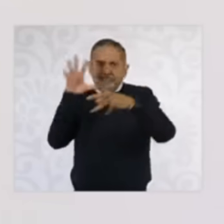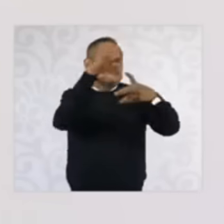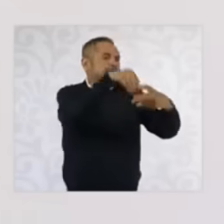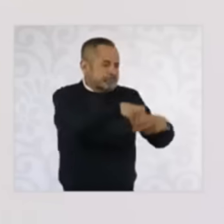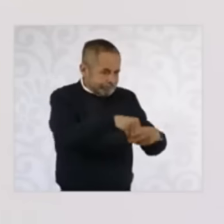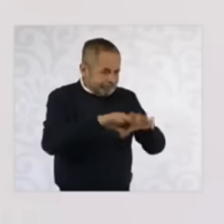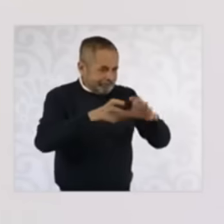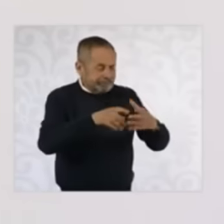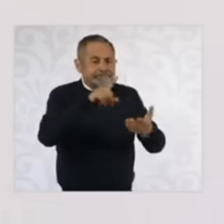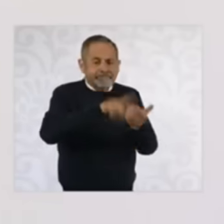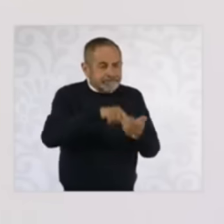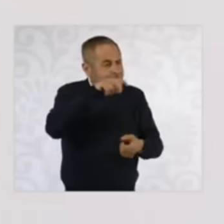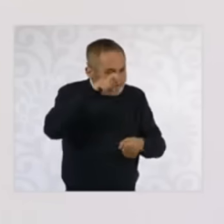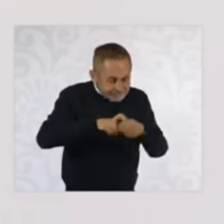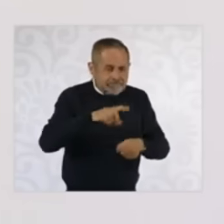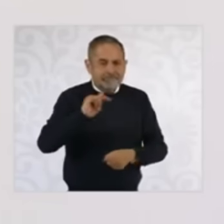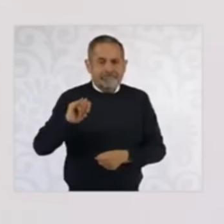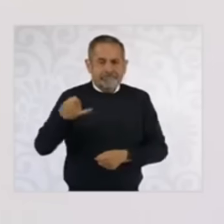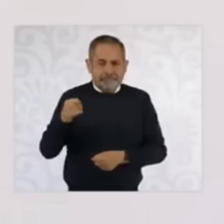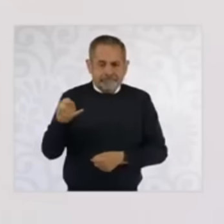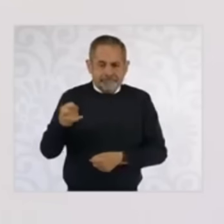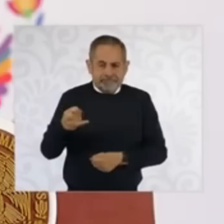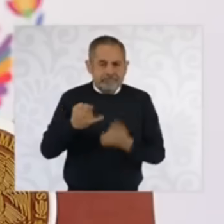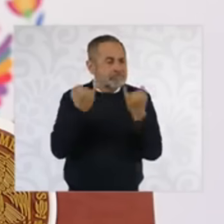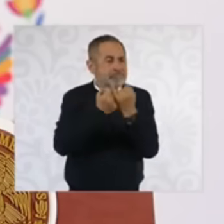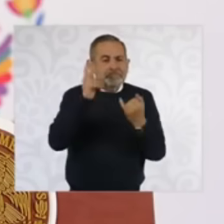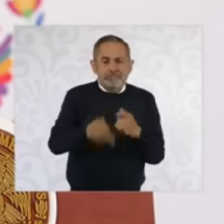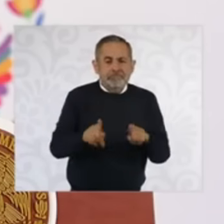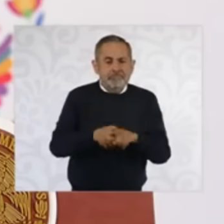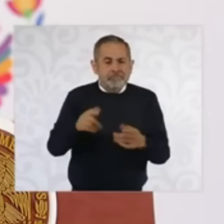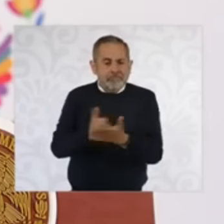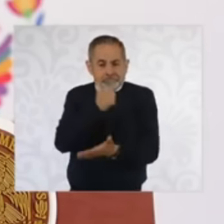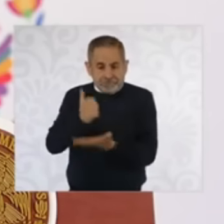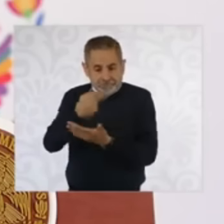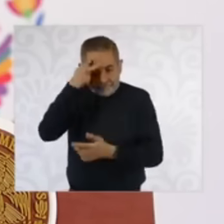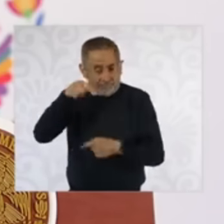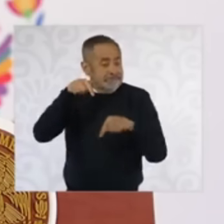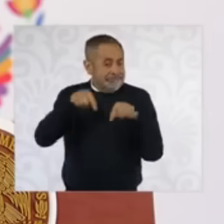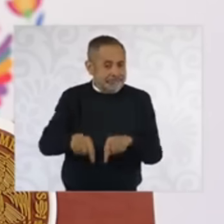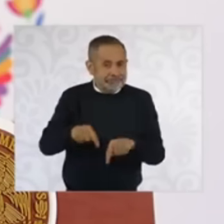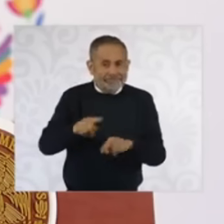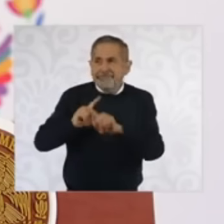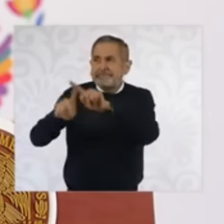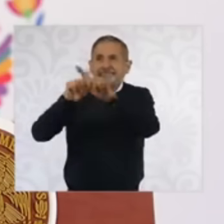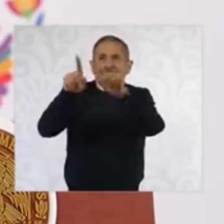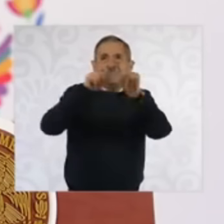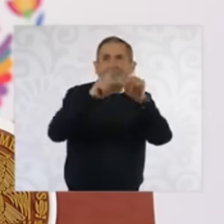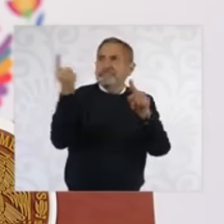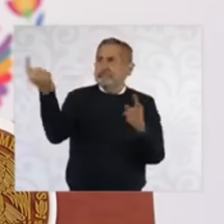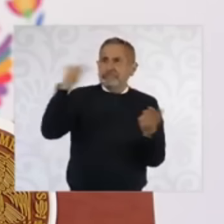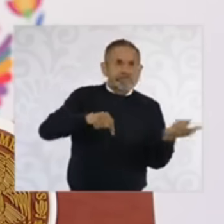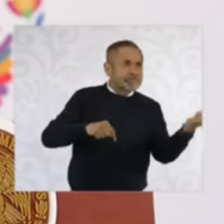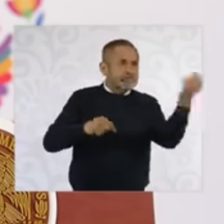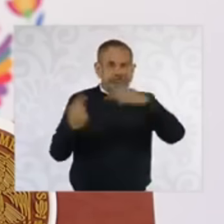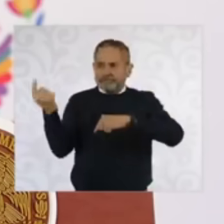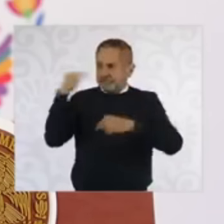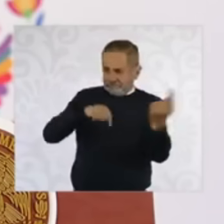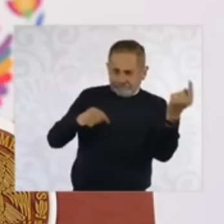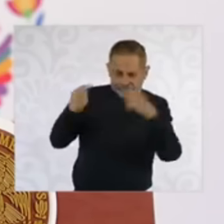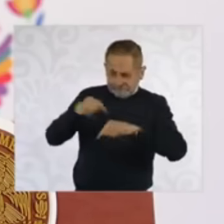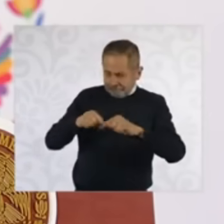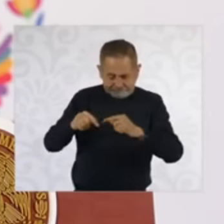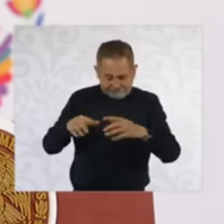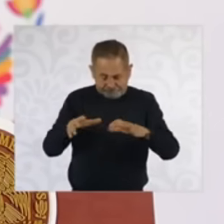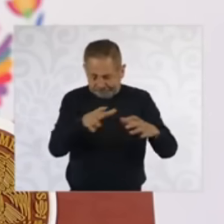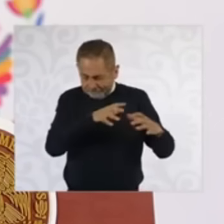e así como la Ciudad de México se hizo con migración de muchísimos lugares hoy el